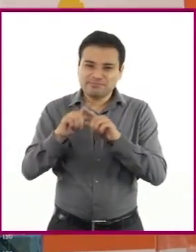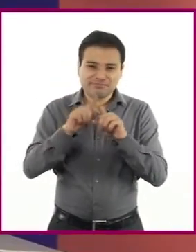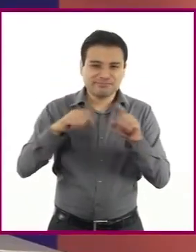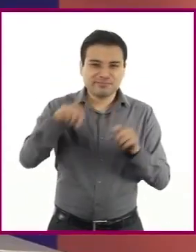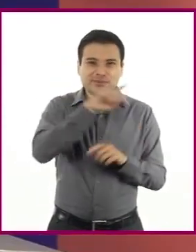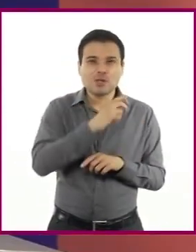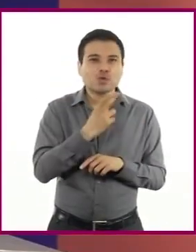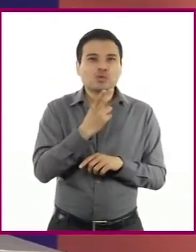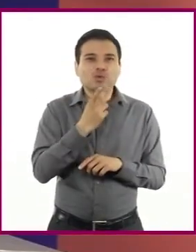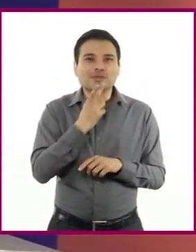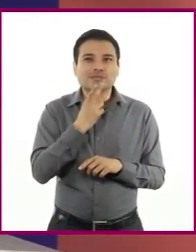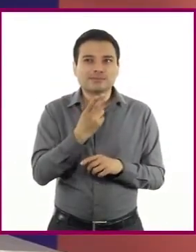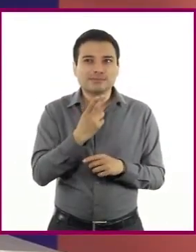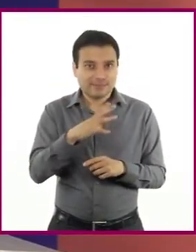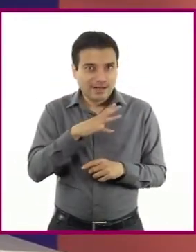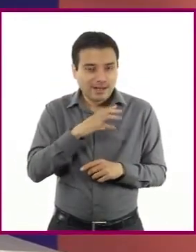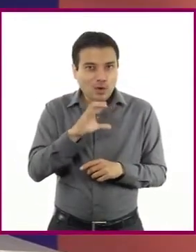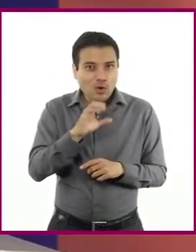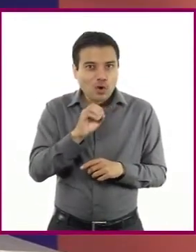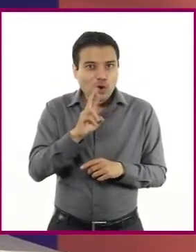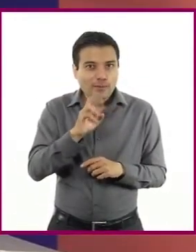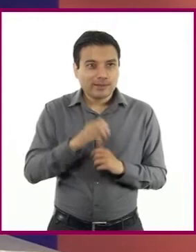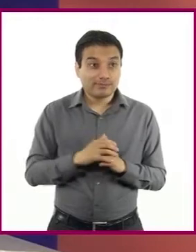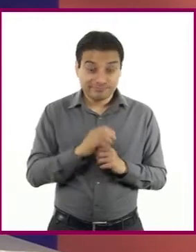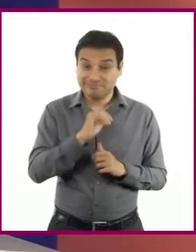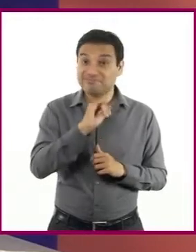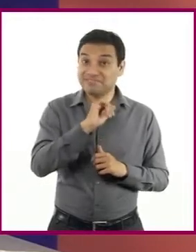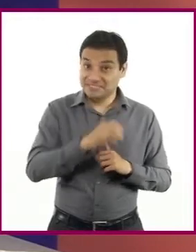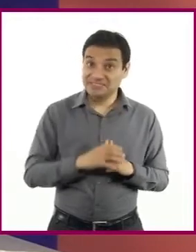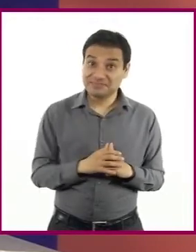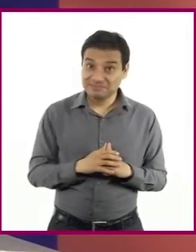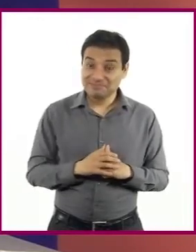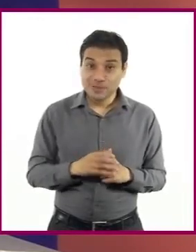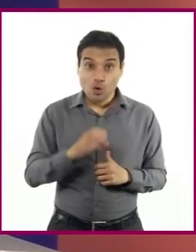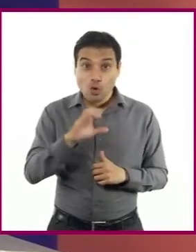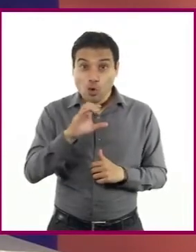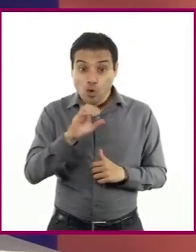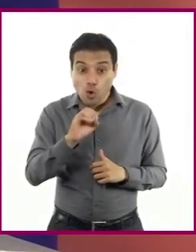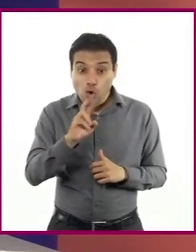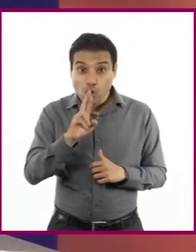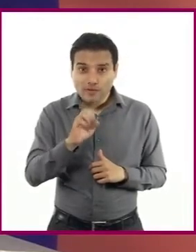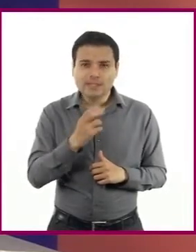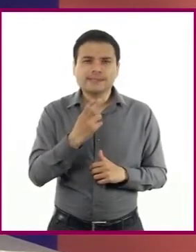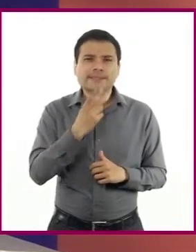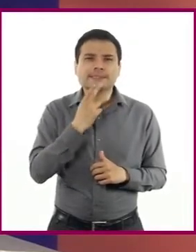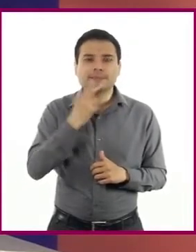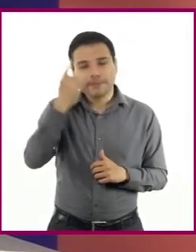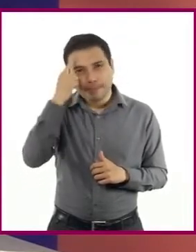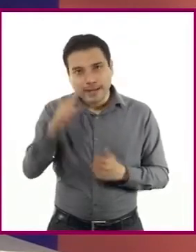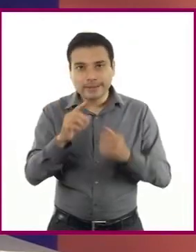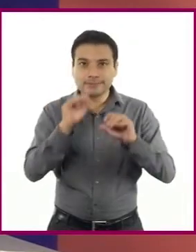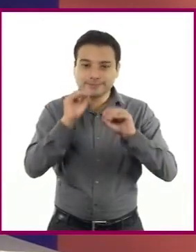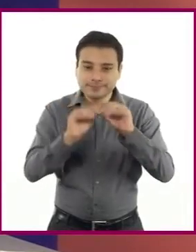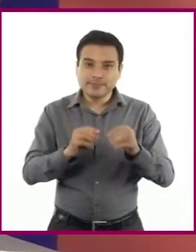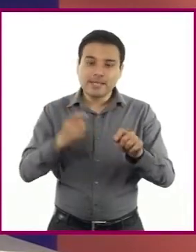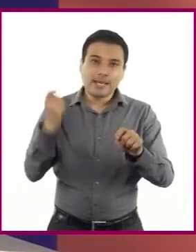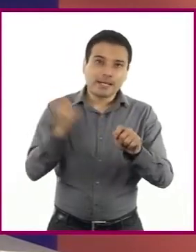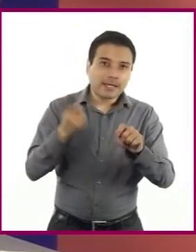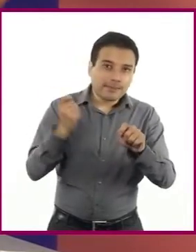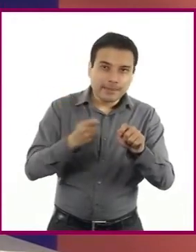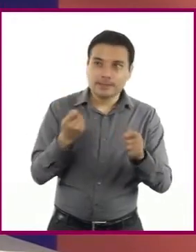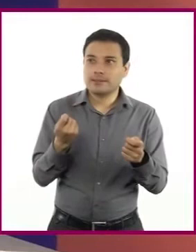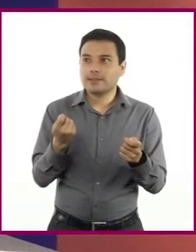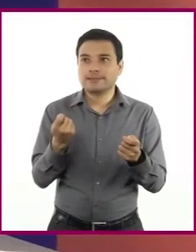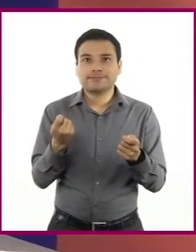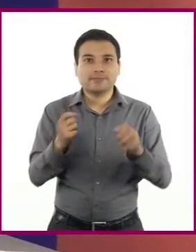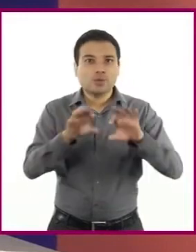cobre? Así es, profesor Miguel. Este material es usado en la fabricación de herramientas, tuberías,